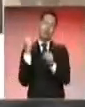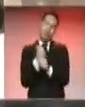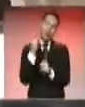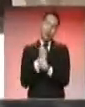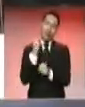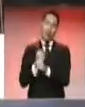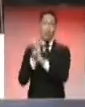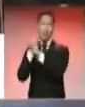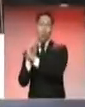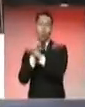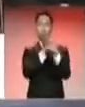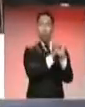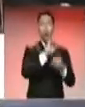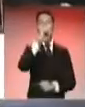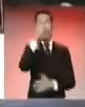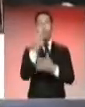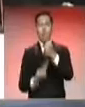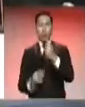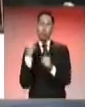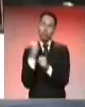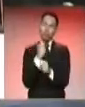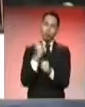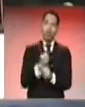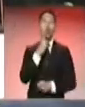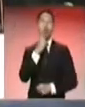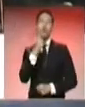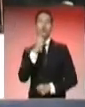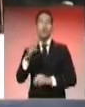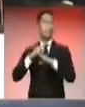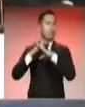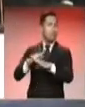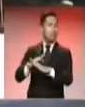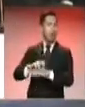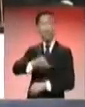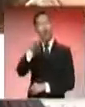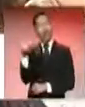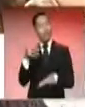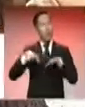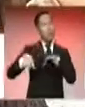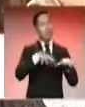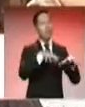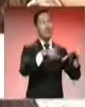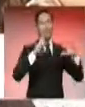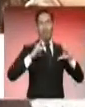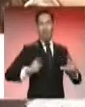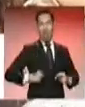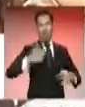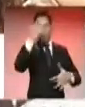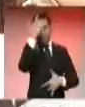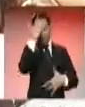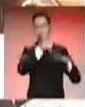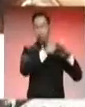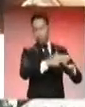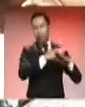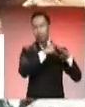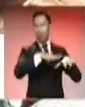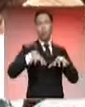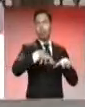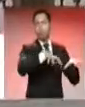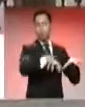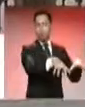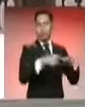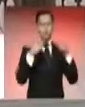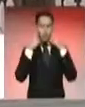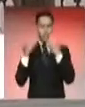ambas instituciones en su lucha contra el tabaquismo, además de otras acciones que analizan en conjunto. Veamos y escuchemos sus